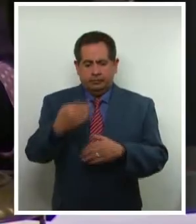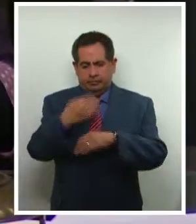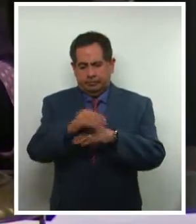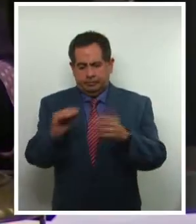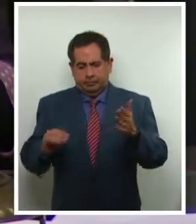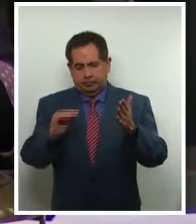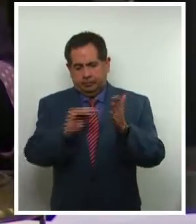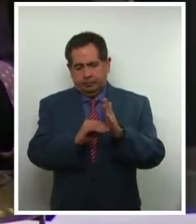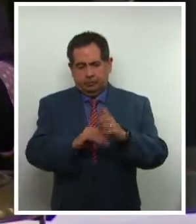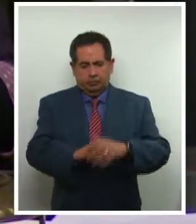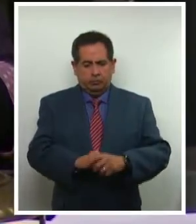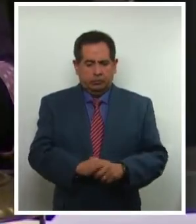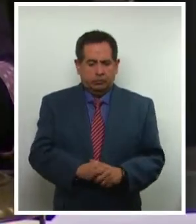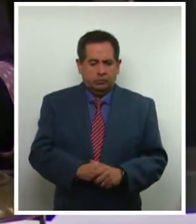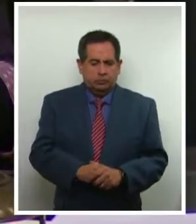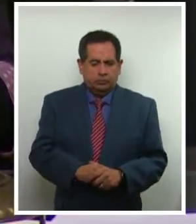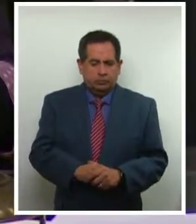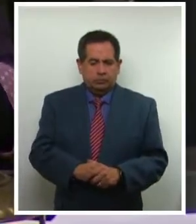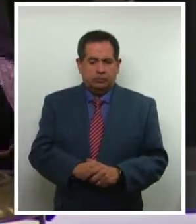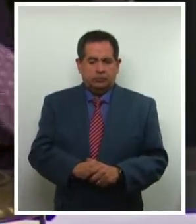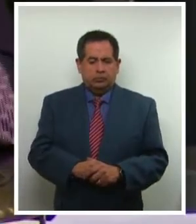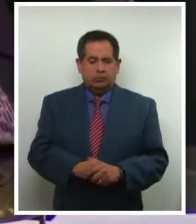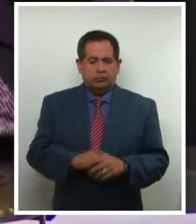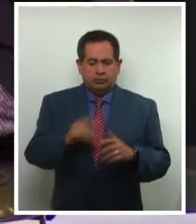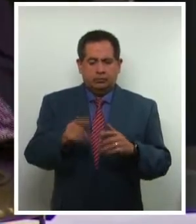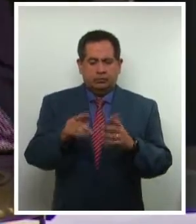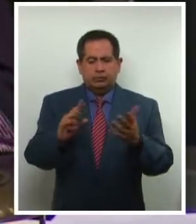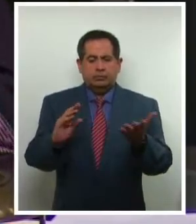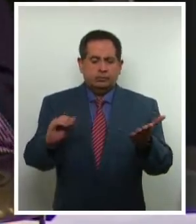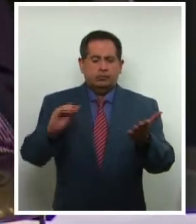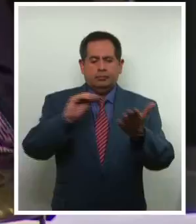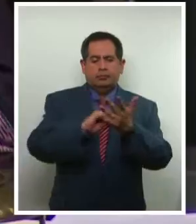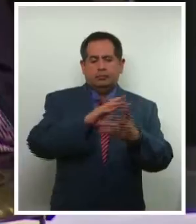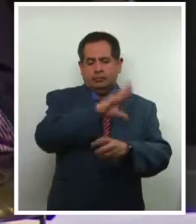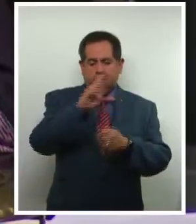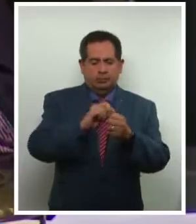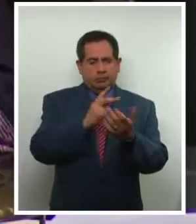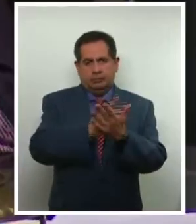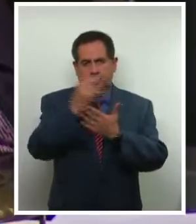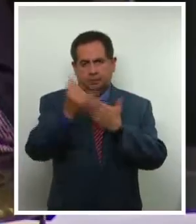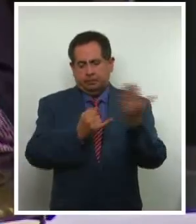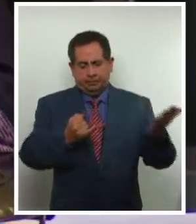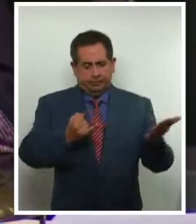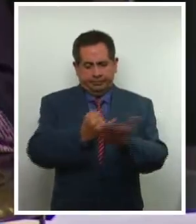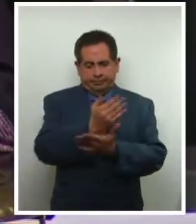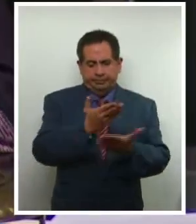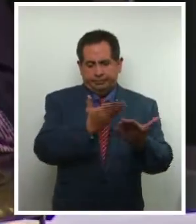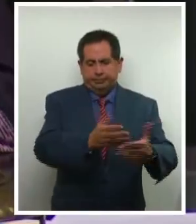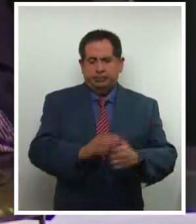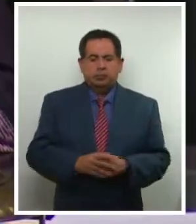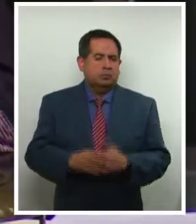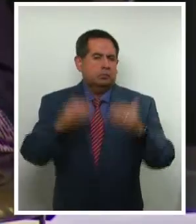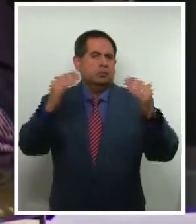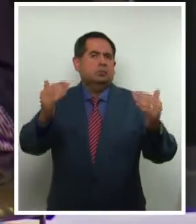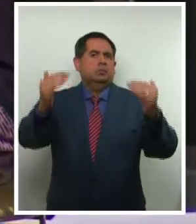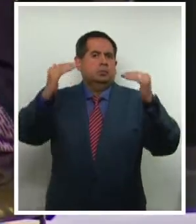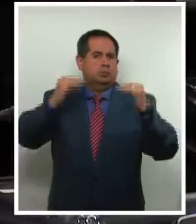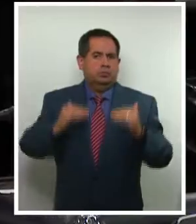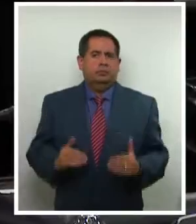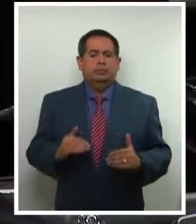transitorio que queda integrado al cuerpo del decreto.